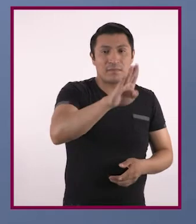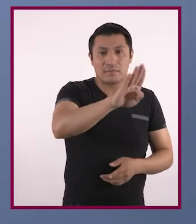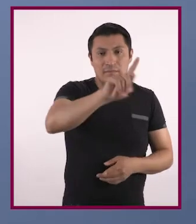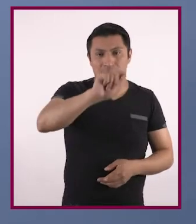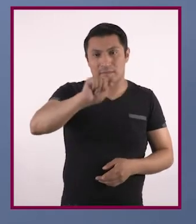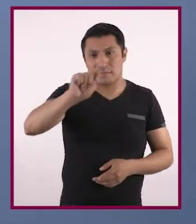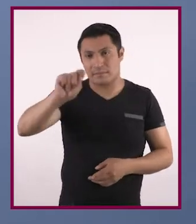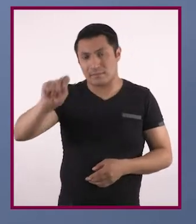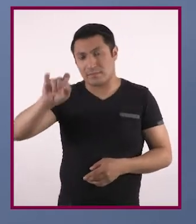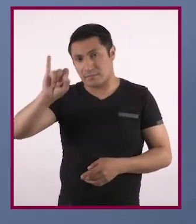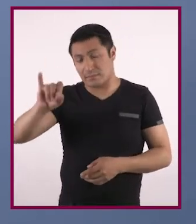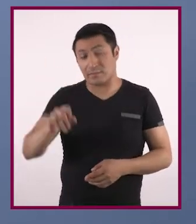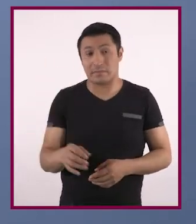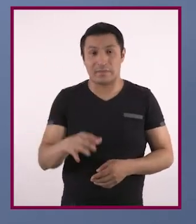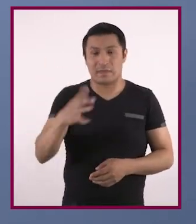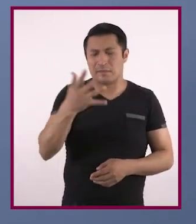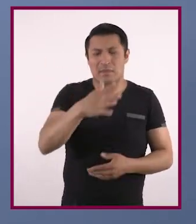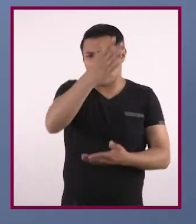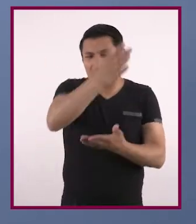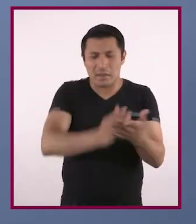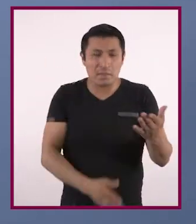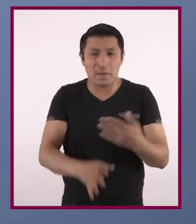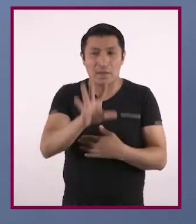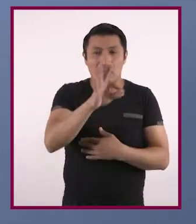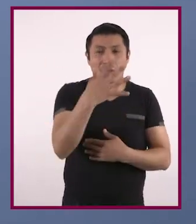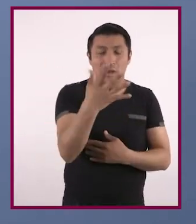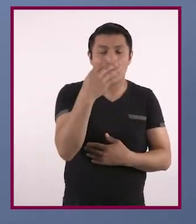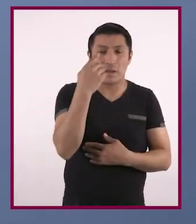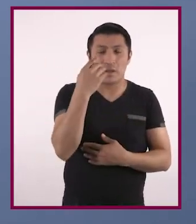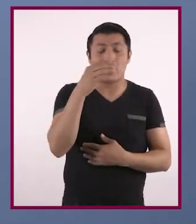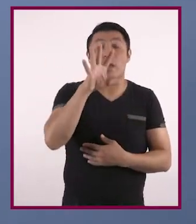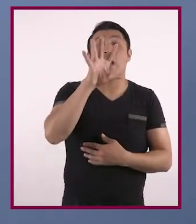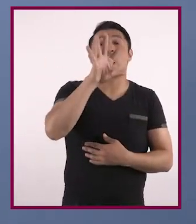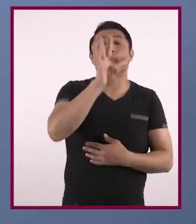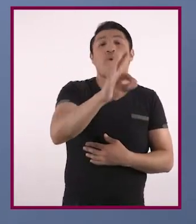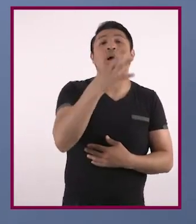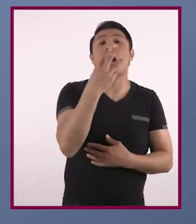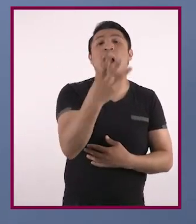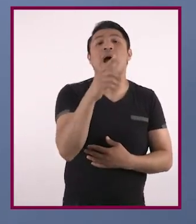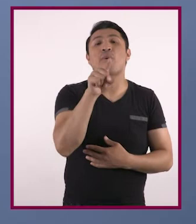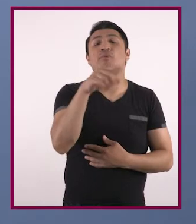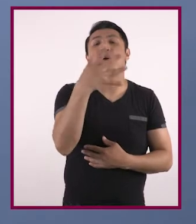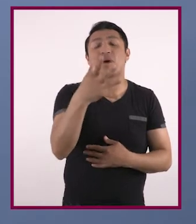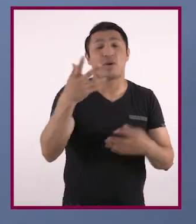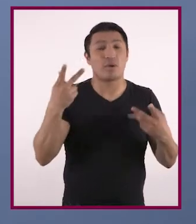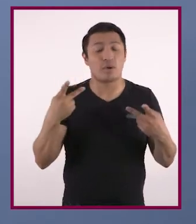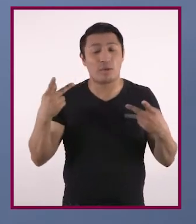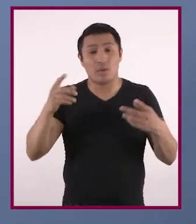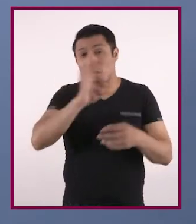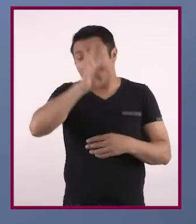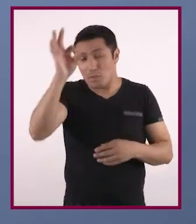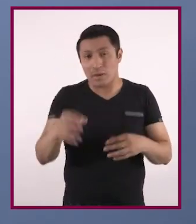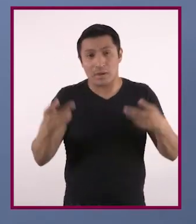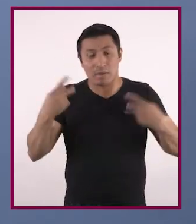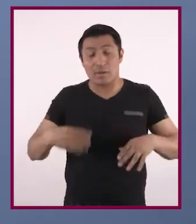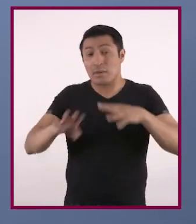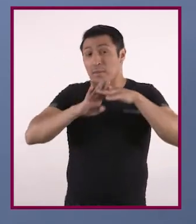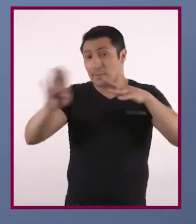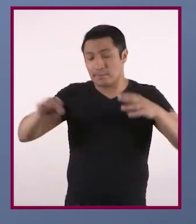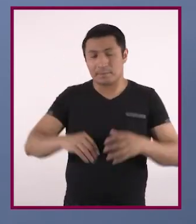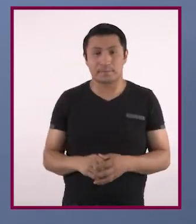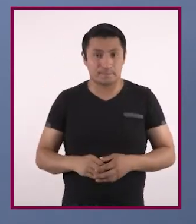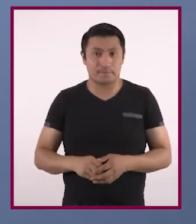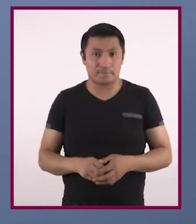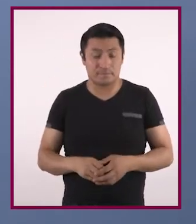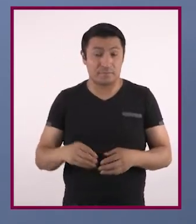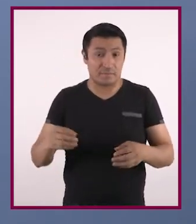la mitad, el 43.5%, son personas migrantes. Sobre las causas o razones de encontrarse en situación de